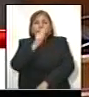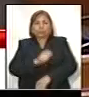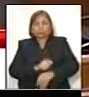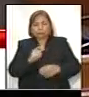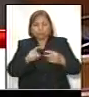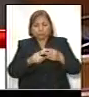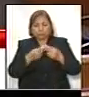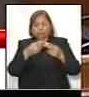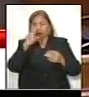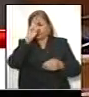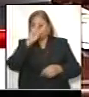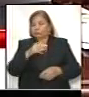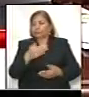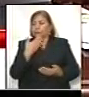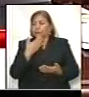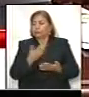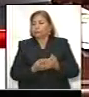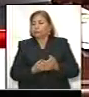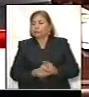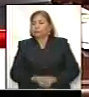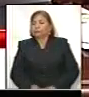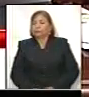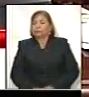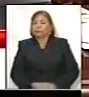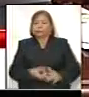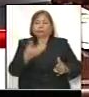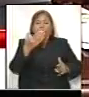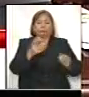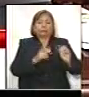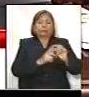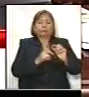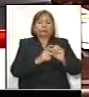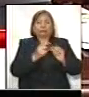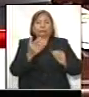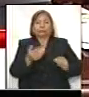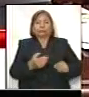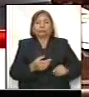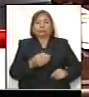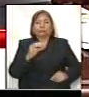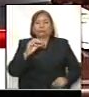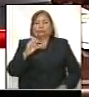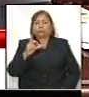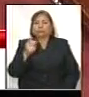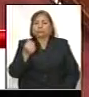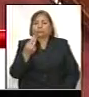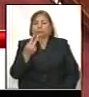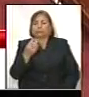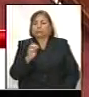Gracias. Muchas gracias, señor congresista. Tiene el uso de la palabra la señora congresista Glave.